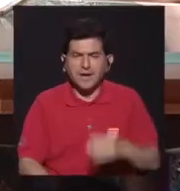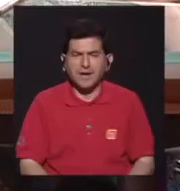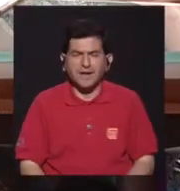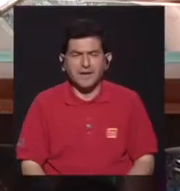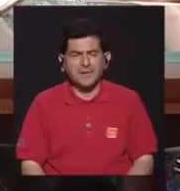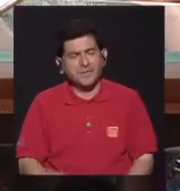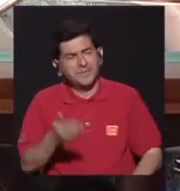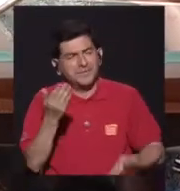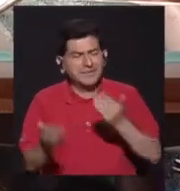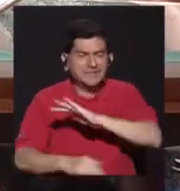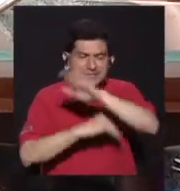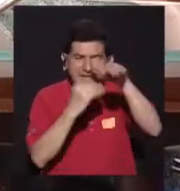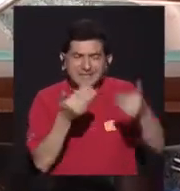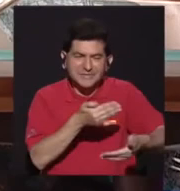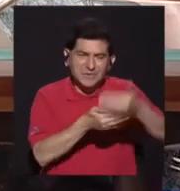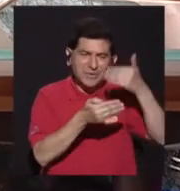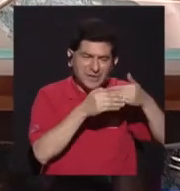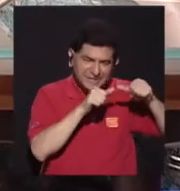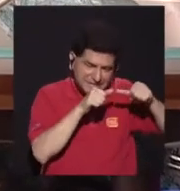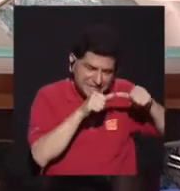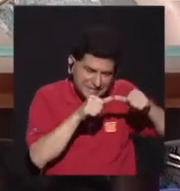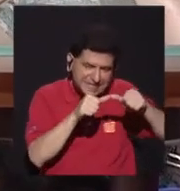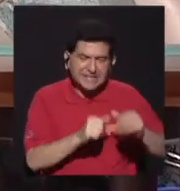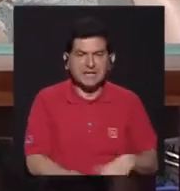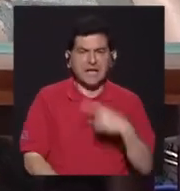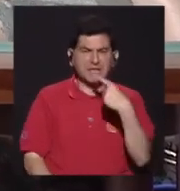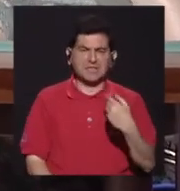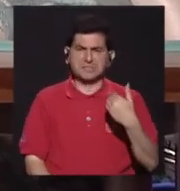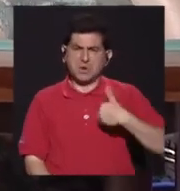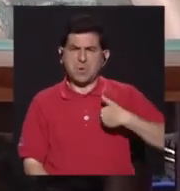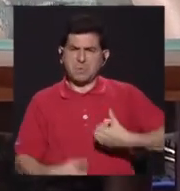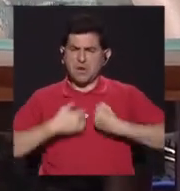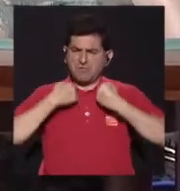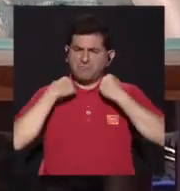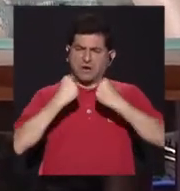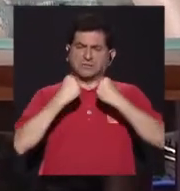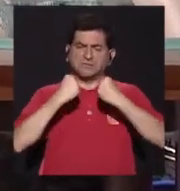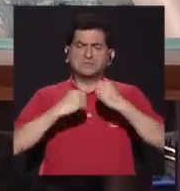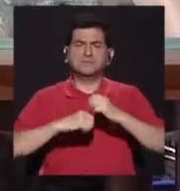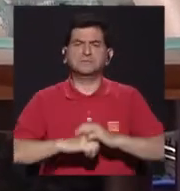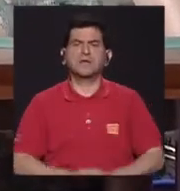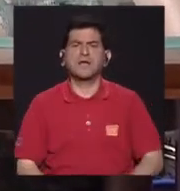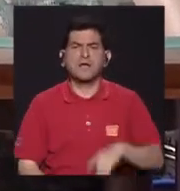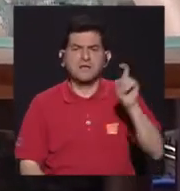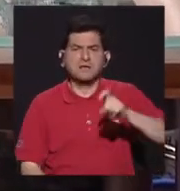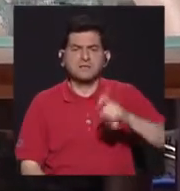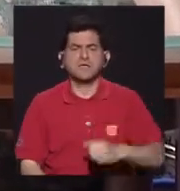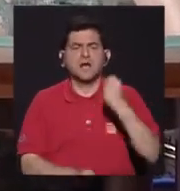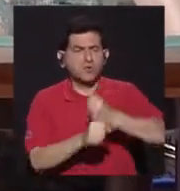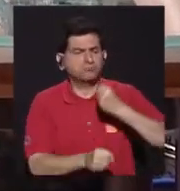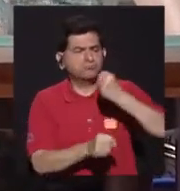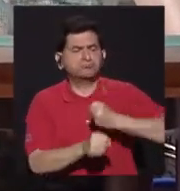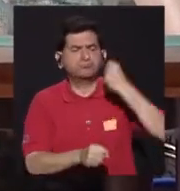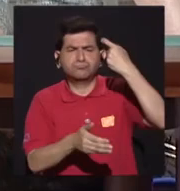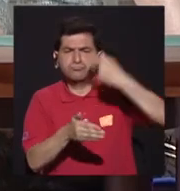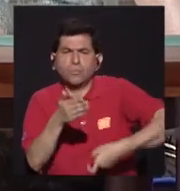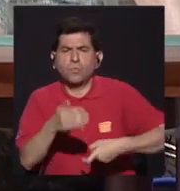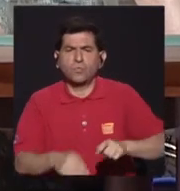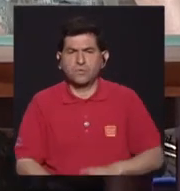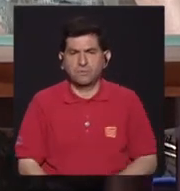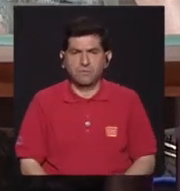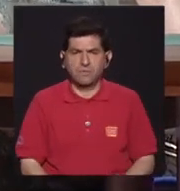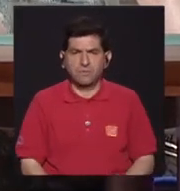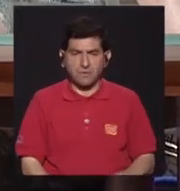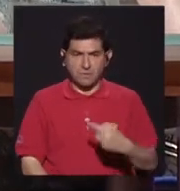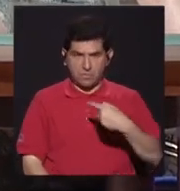arrastrando un poco de todo eso, ¿verdad? Que nos dice que hay que ser fuertes, que tenemos que ser trabajadores y toda esta cuestión.